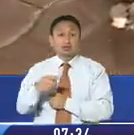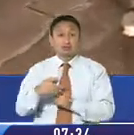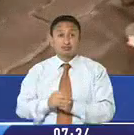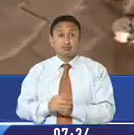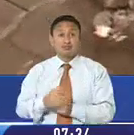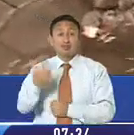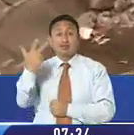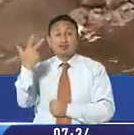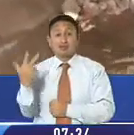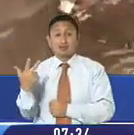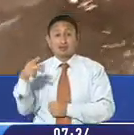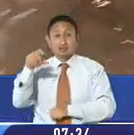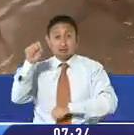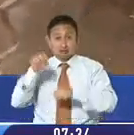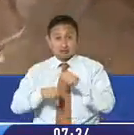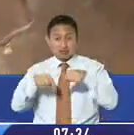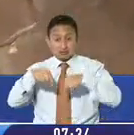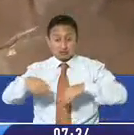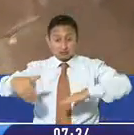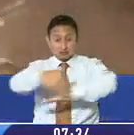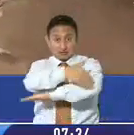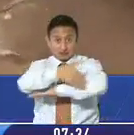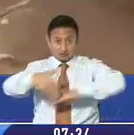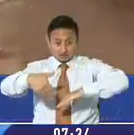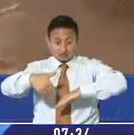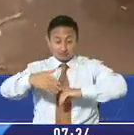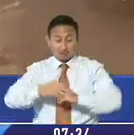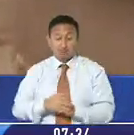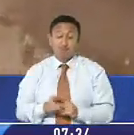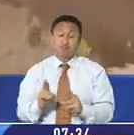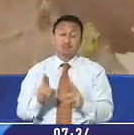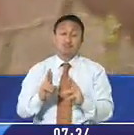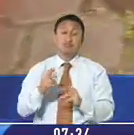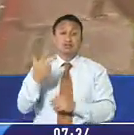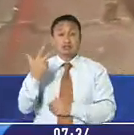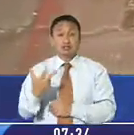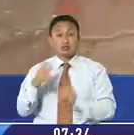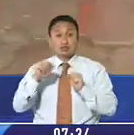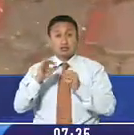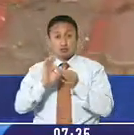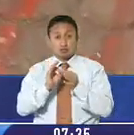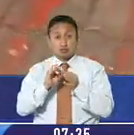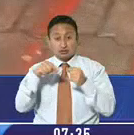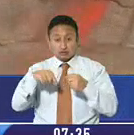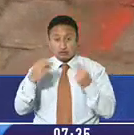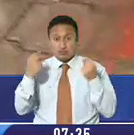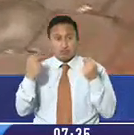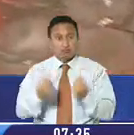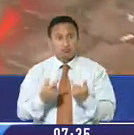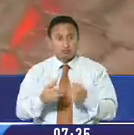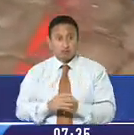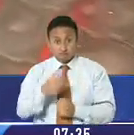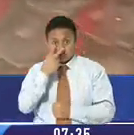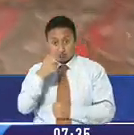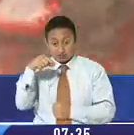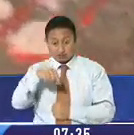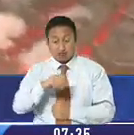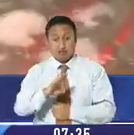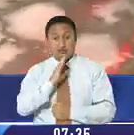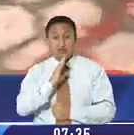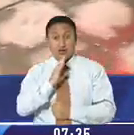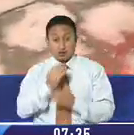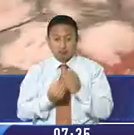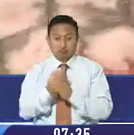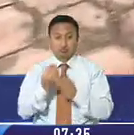fugas las que se encuentran en esta calle. Esperemos que las tres sean reparadas, pero esta de inmediato, porque ya podemos ver la gran cantidad